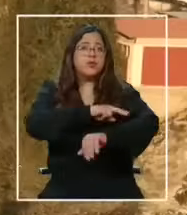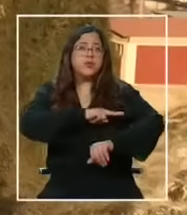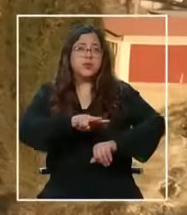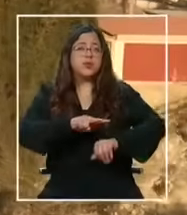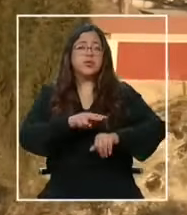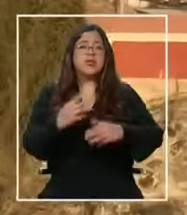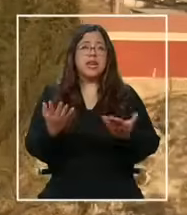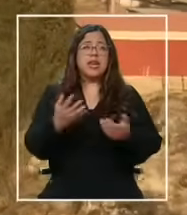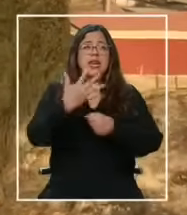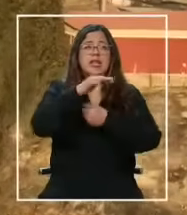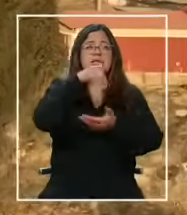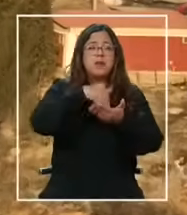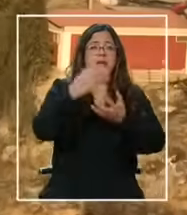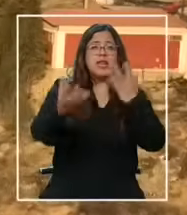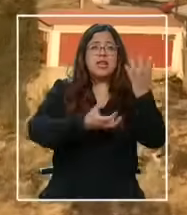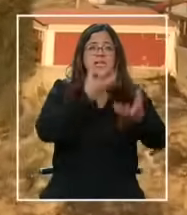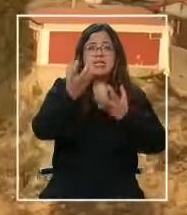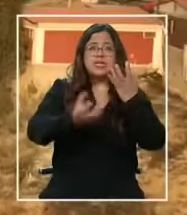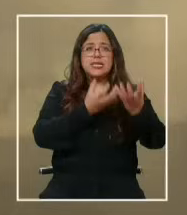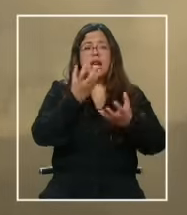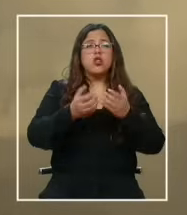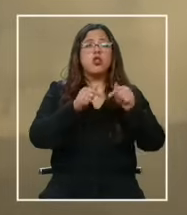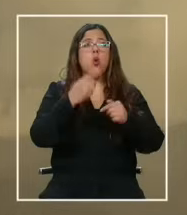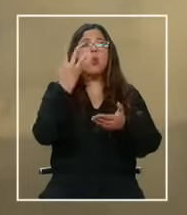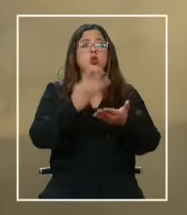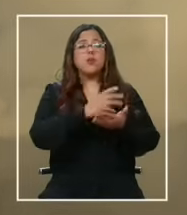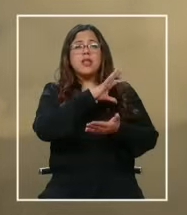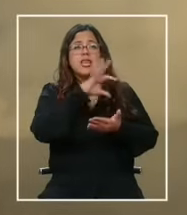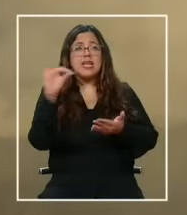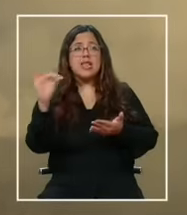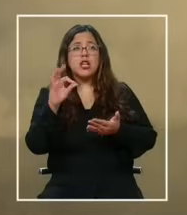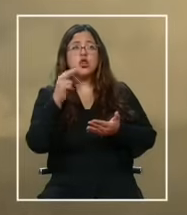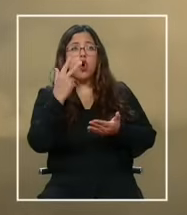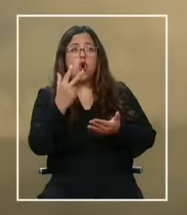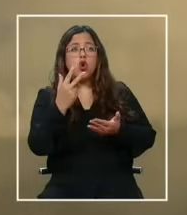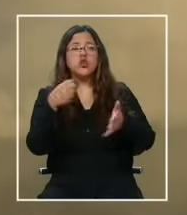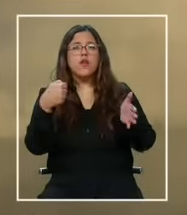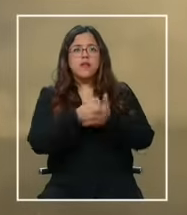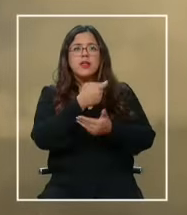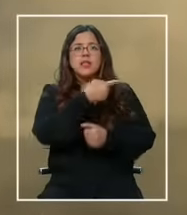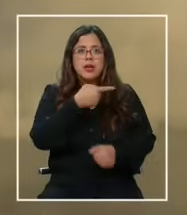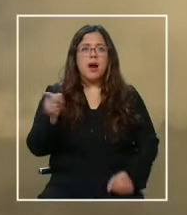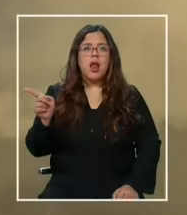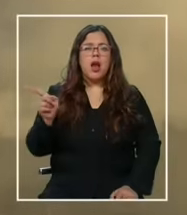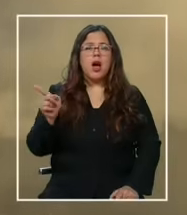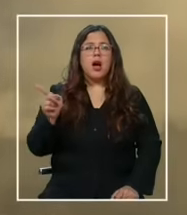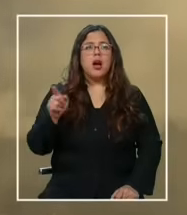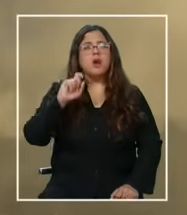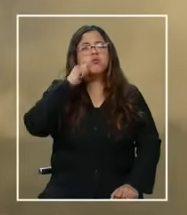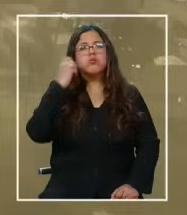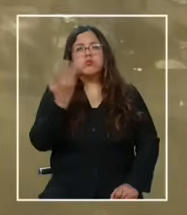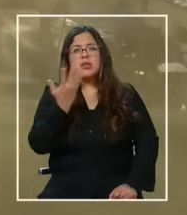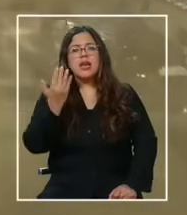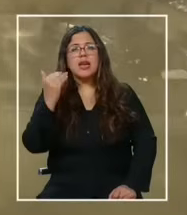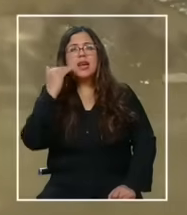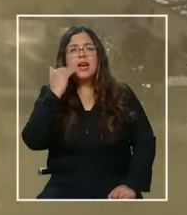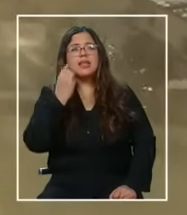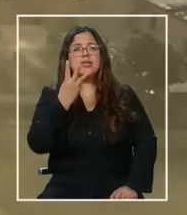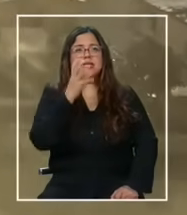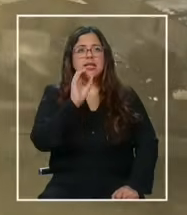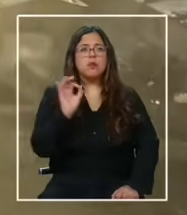provocado 15,000 incendios de los cuales 4508 se han iniciado en fines de semana es decir casi